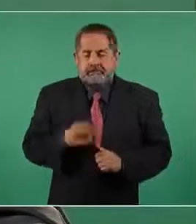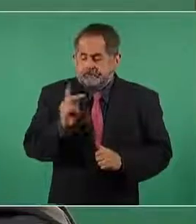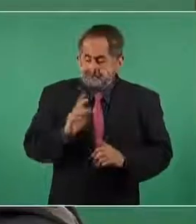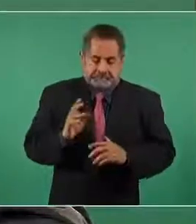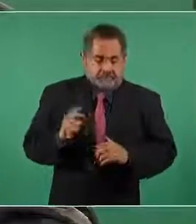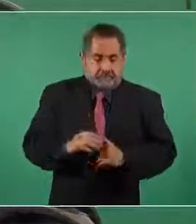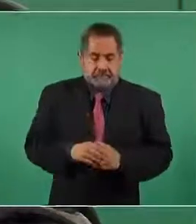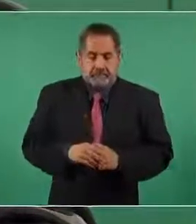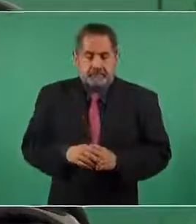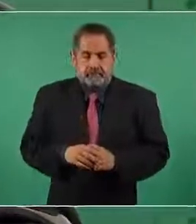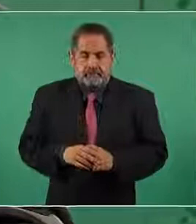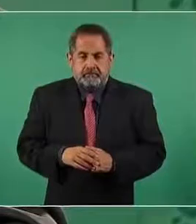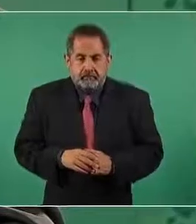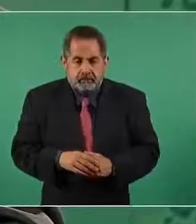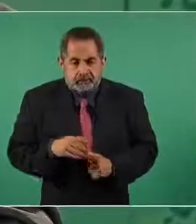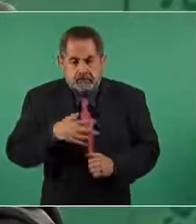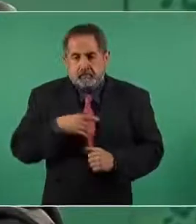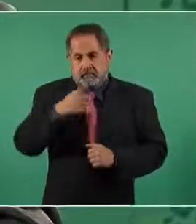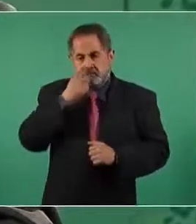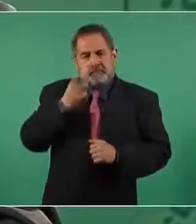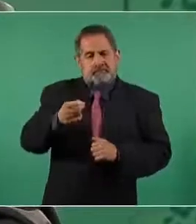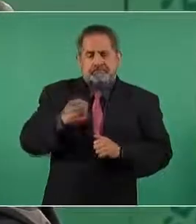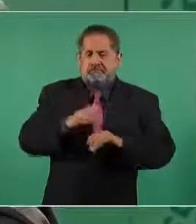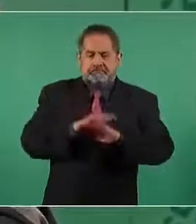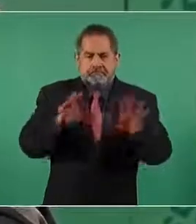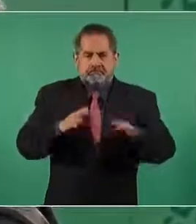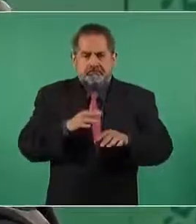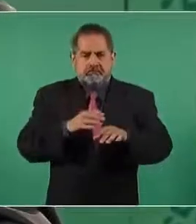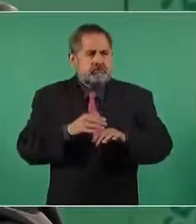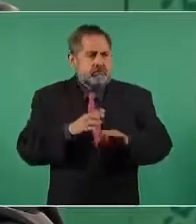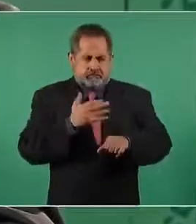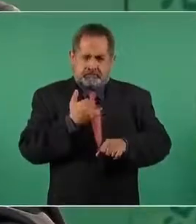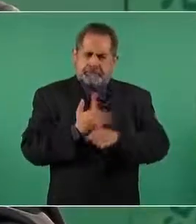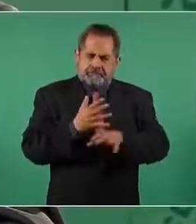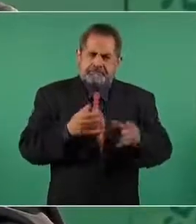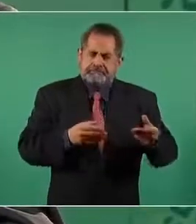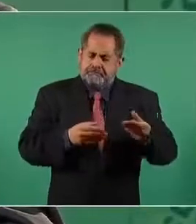pero le dije que teníamos información